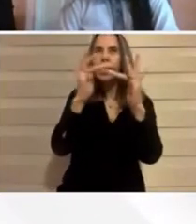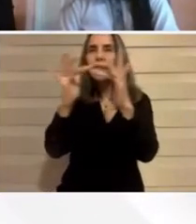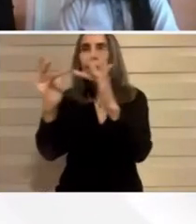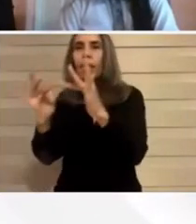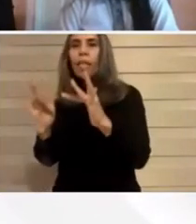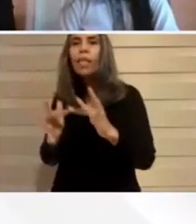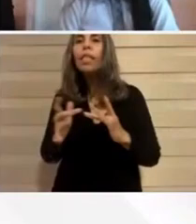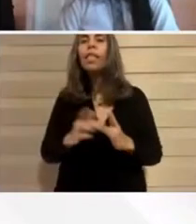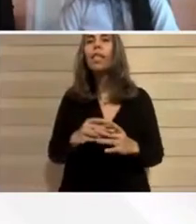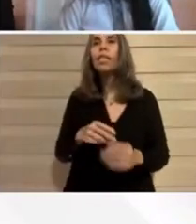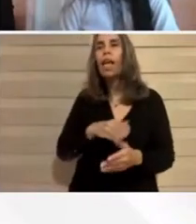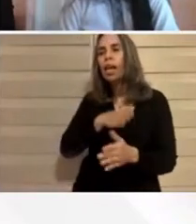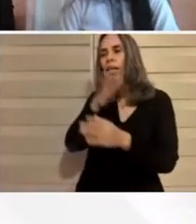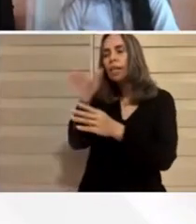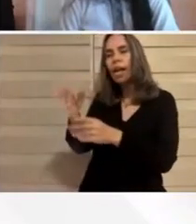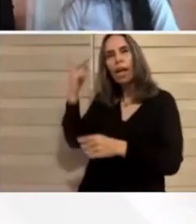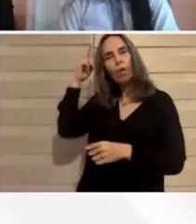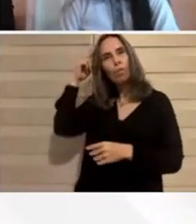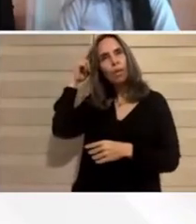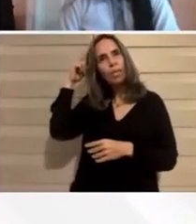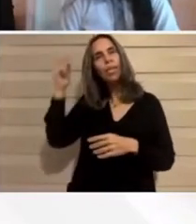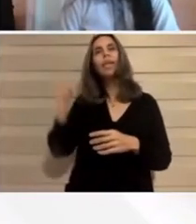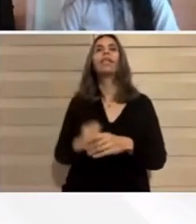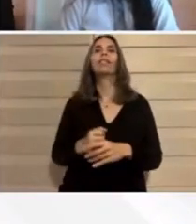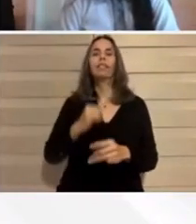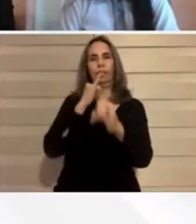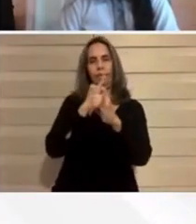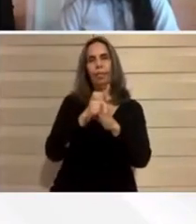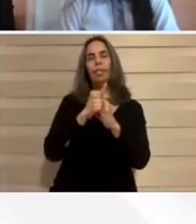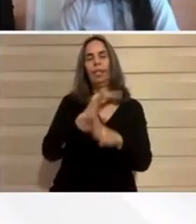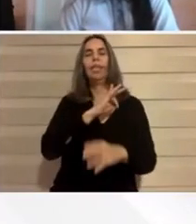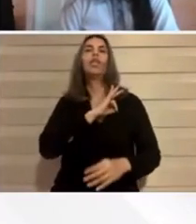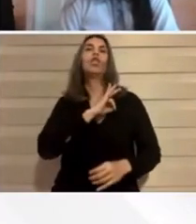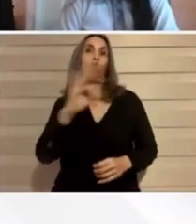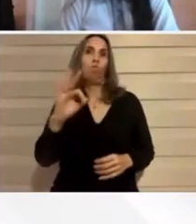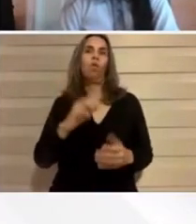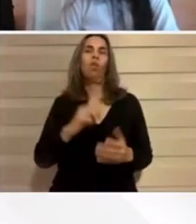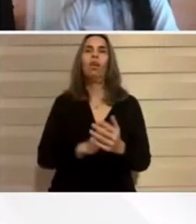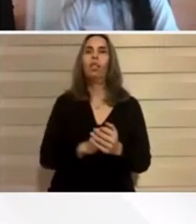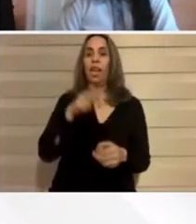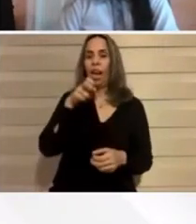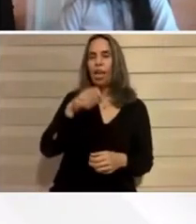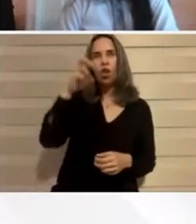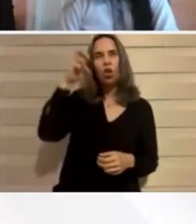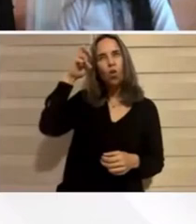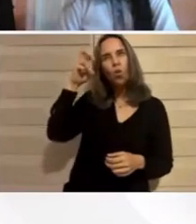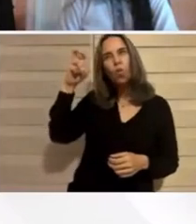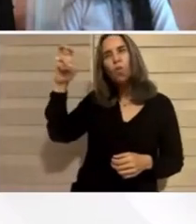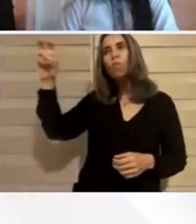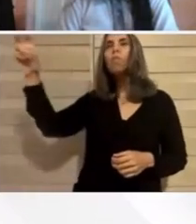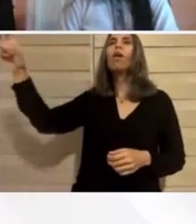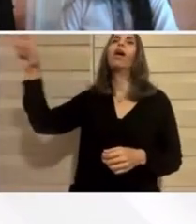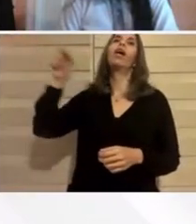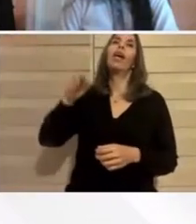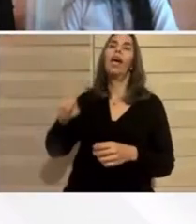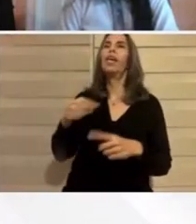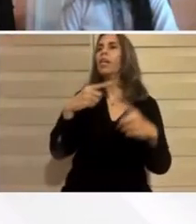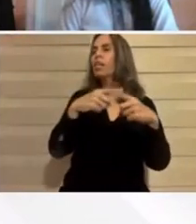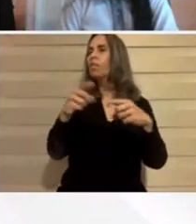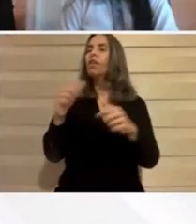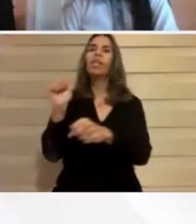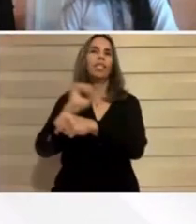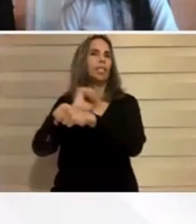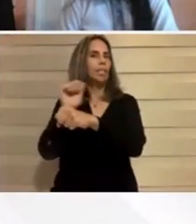contemporáneos. Es un viaje apasionante por la creación y el diálogo que hicieron muchos artistas mexicanos con un